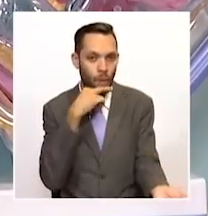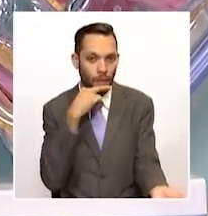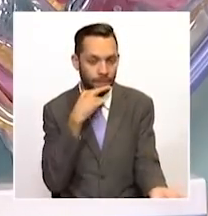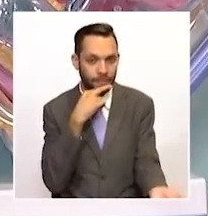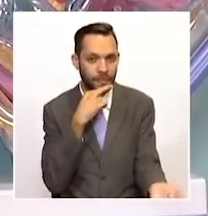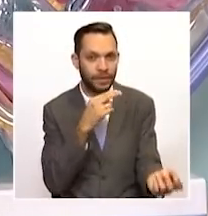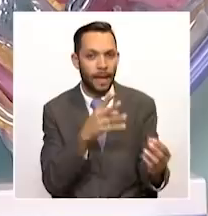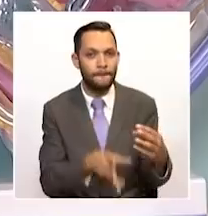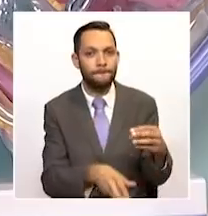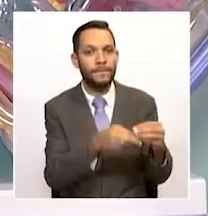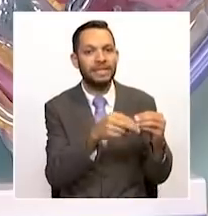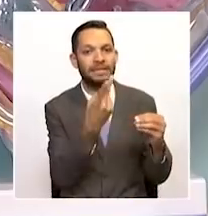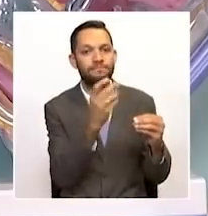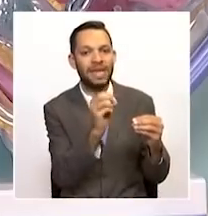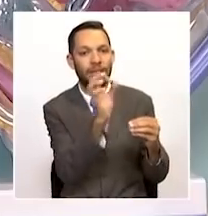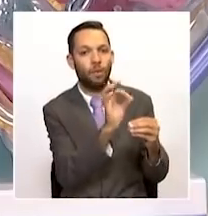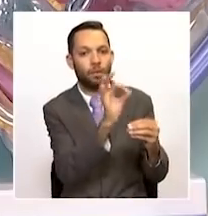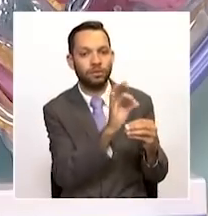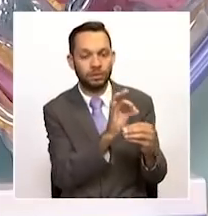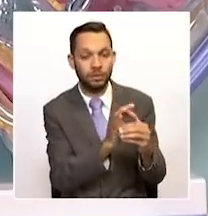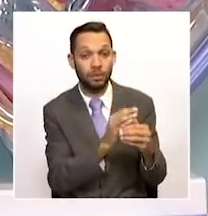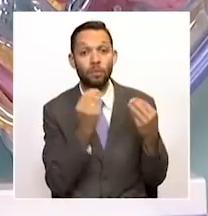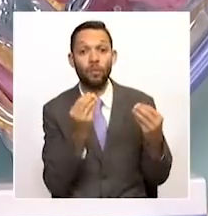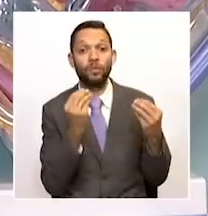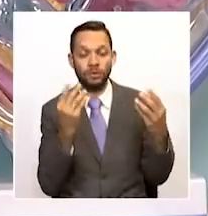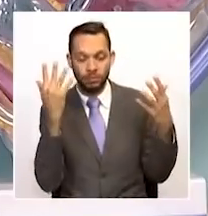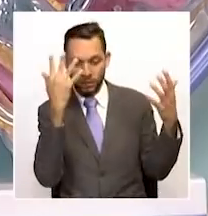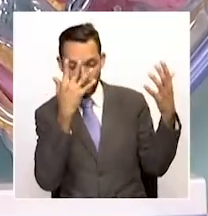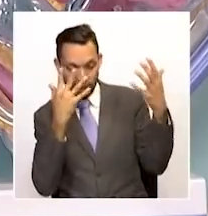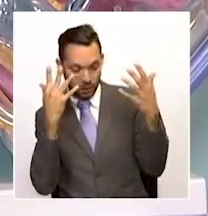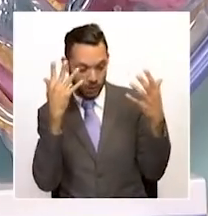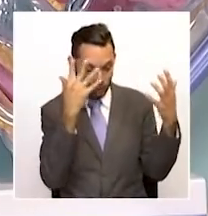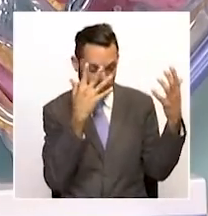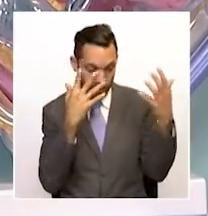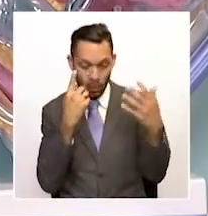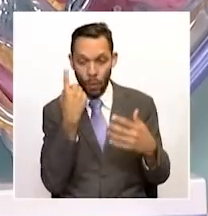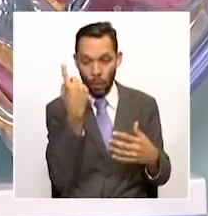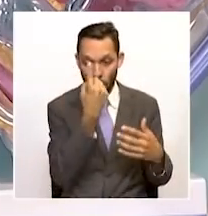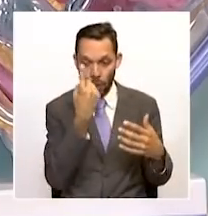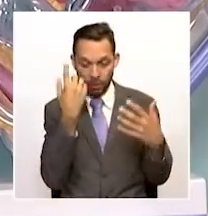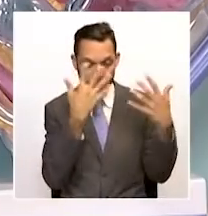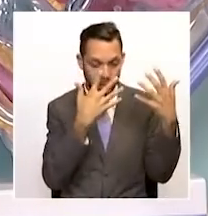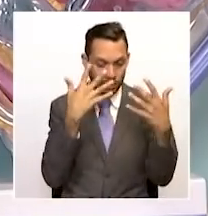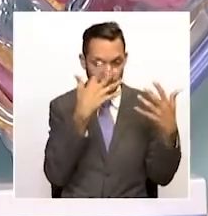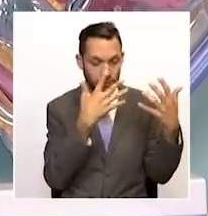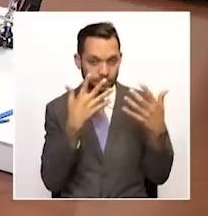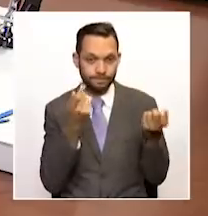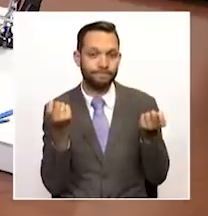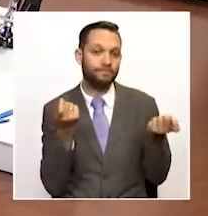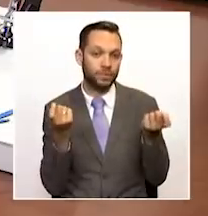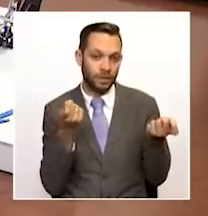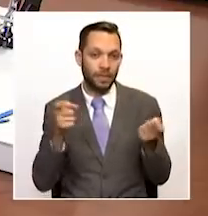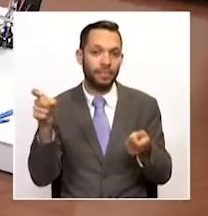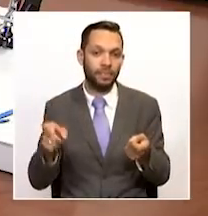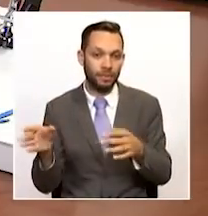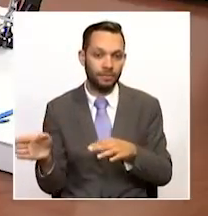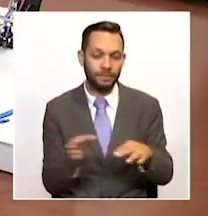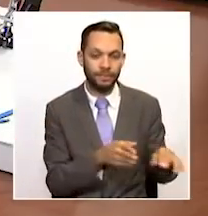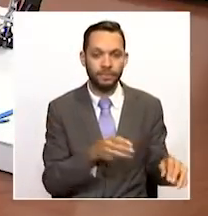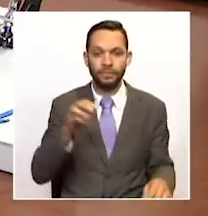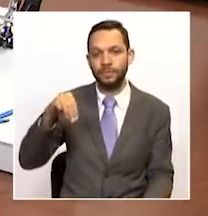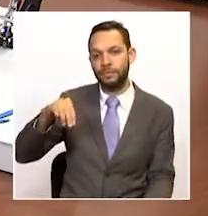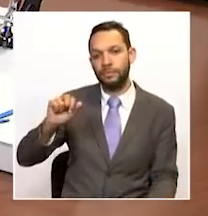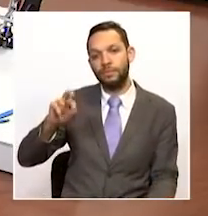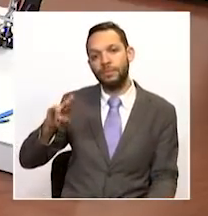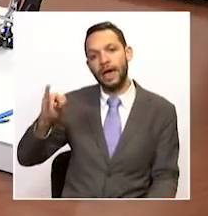mucha presión en el pecho en la cabeza y me estaba mareando mucho de la idea sí cómo hacer la extracción para liberar un poquito se aprecia agradecerle a mariángel que nos